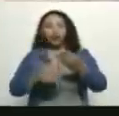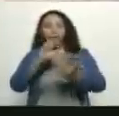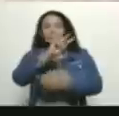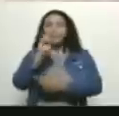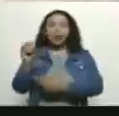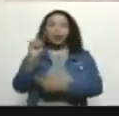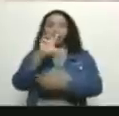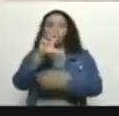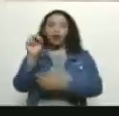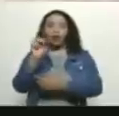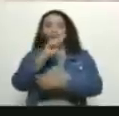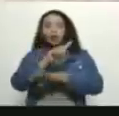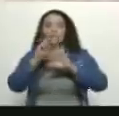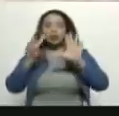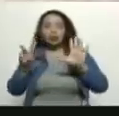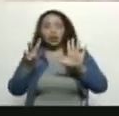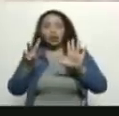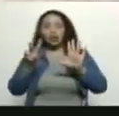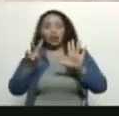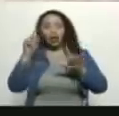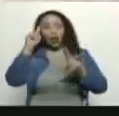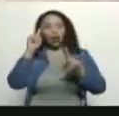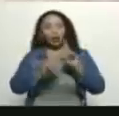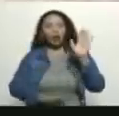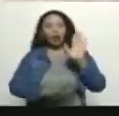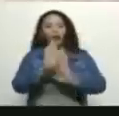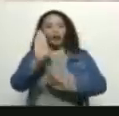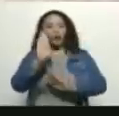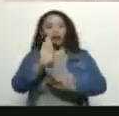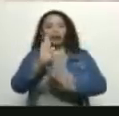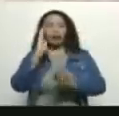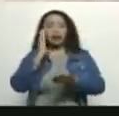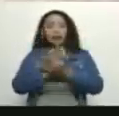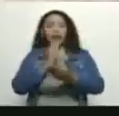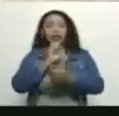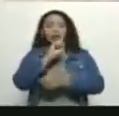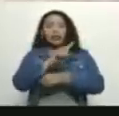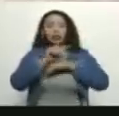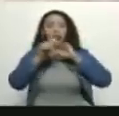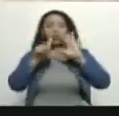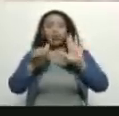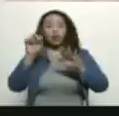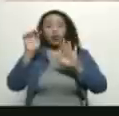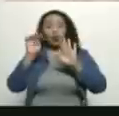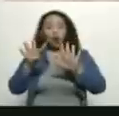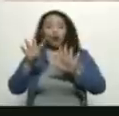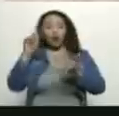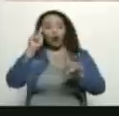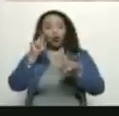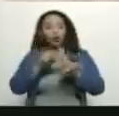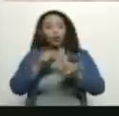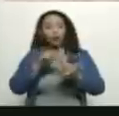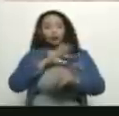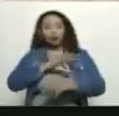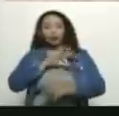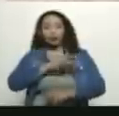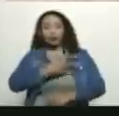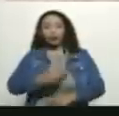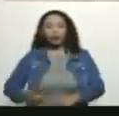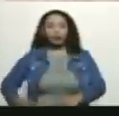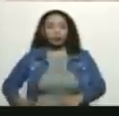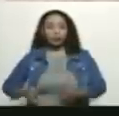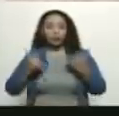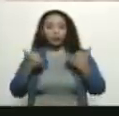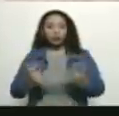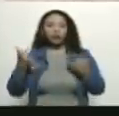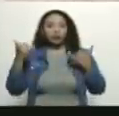los 17 Objetivos de Desarrollo Sostenible y sus 169 metas. Señor Presidente,